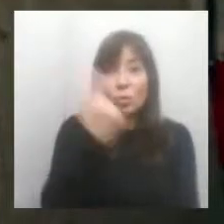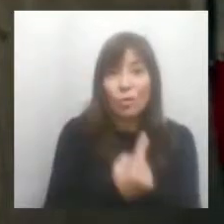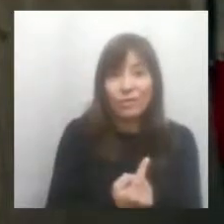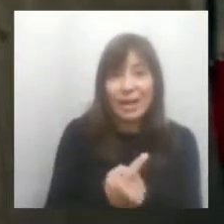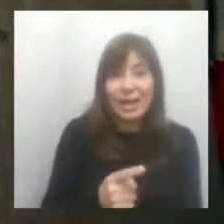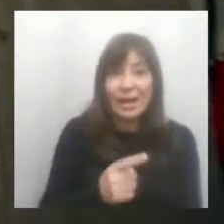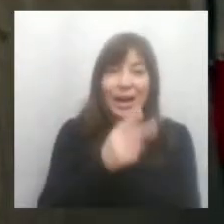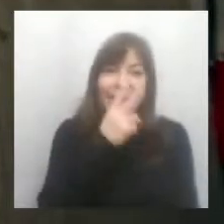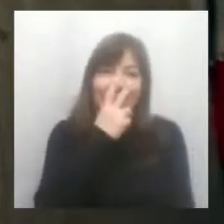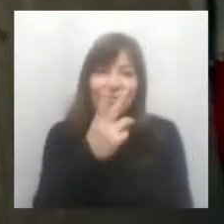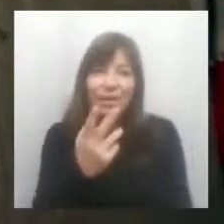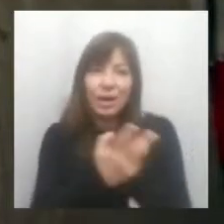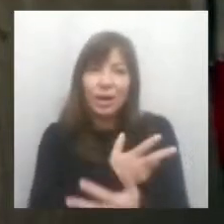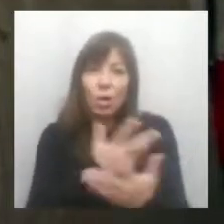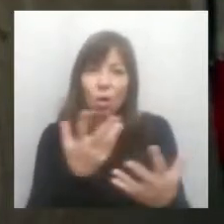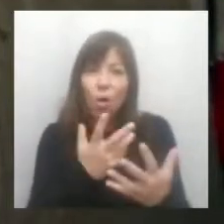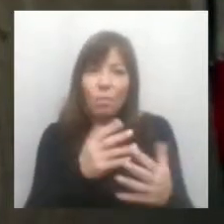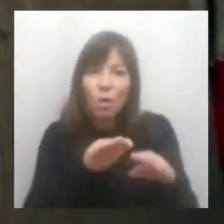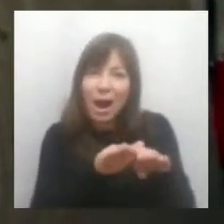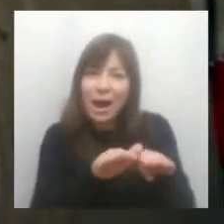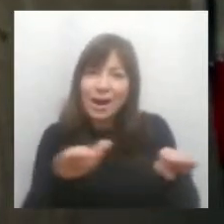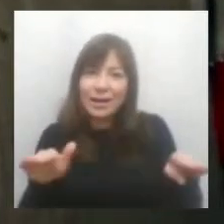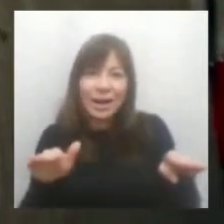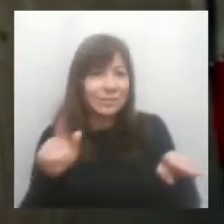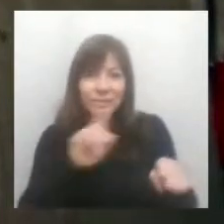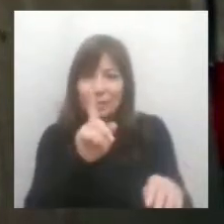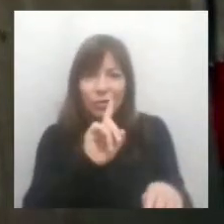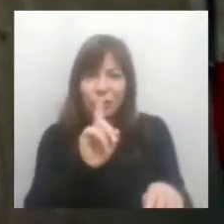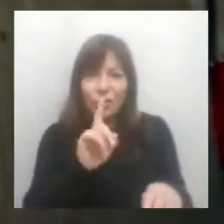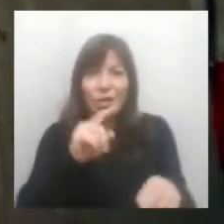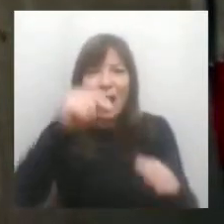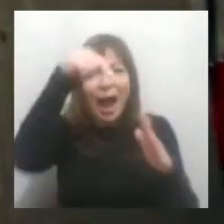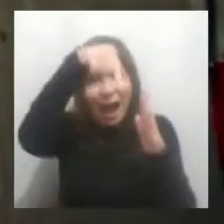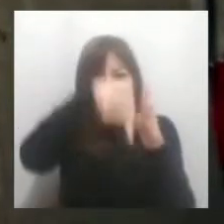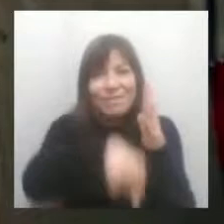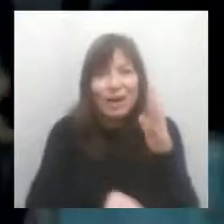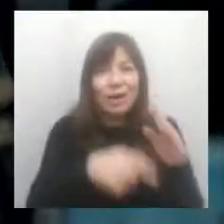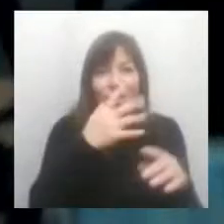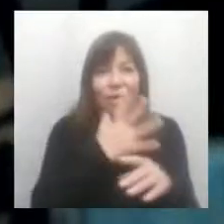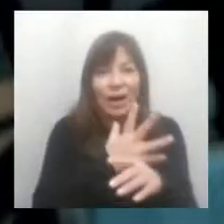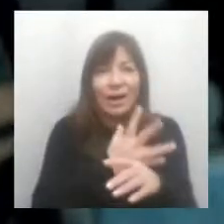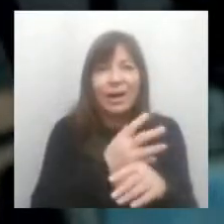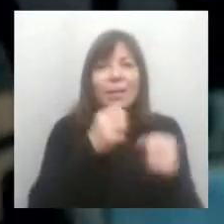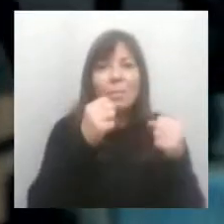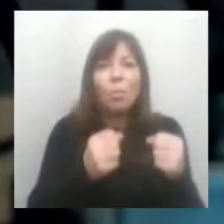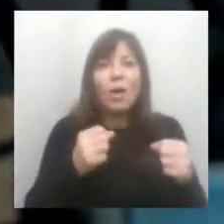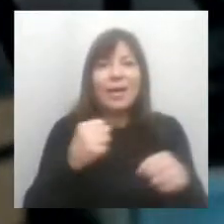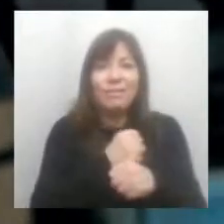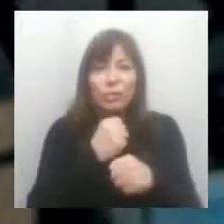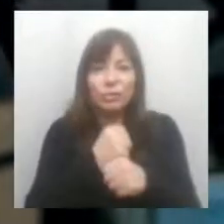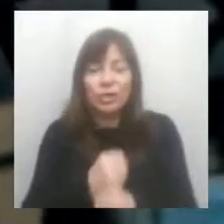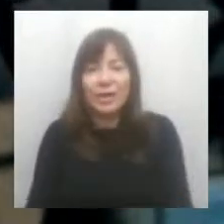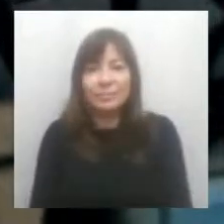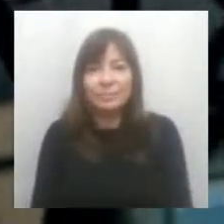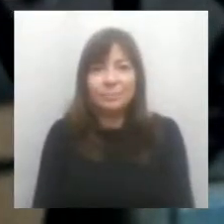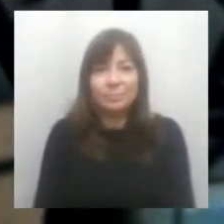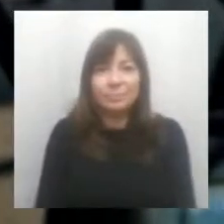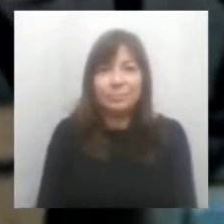que estuviera a ras de piso, pero debajo de ella está toda esta maquinaria para que pueda funcionar. El principio de funcionamiento de la